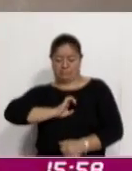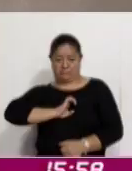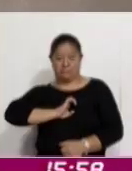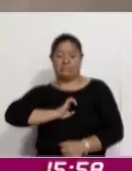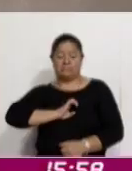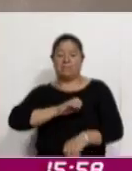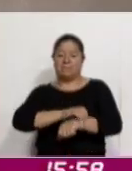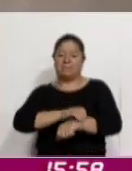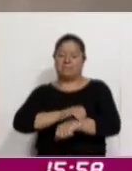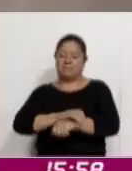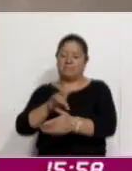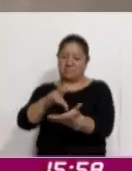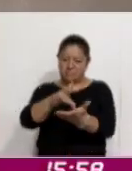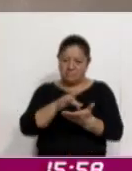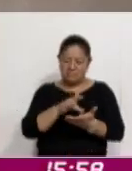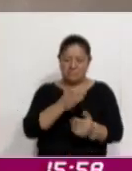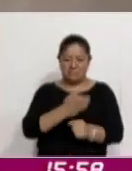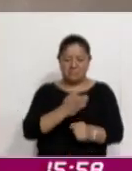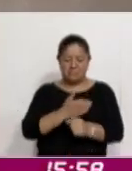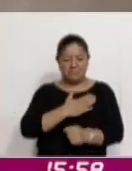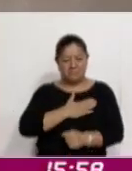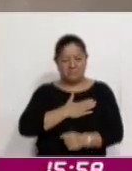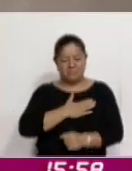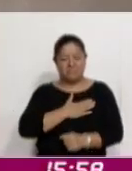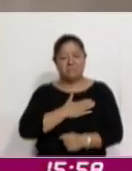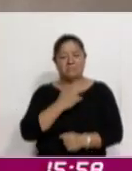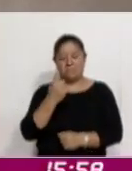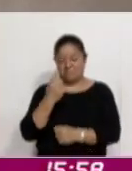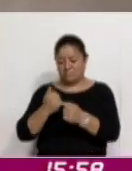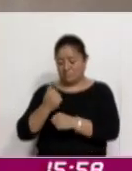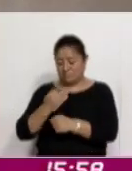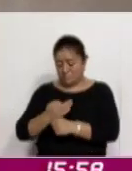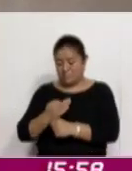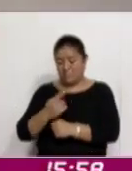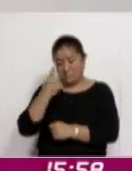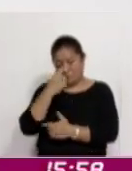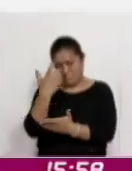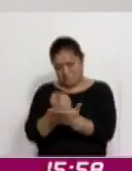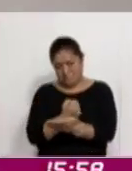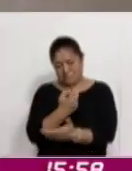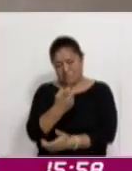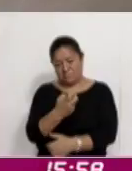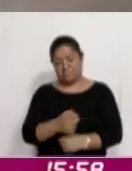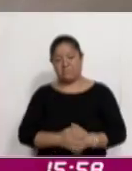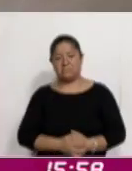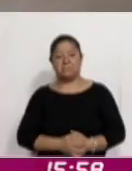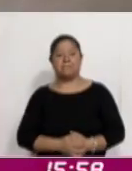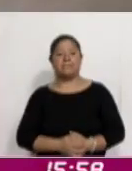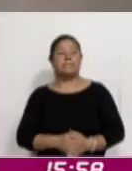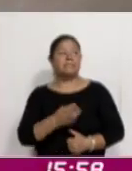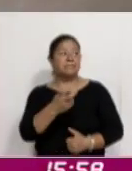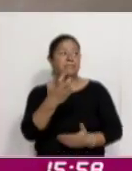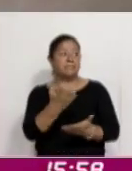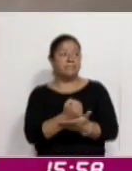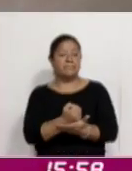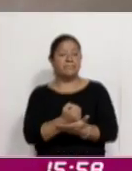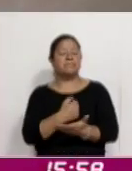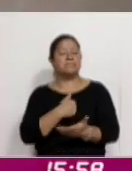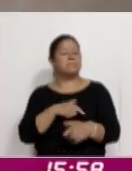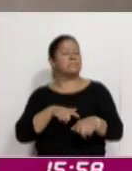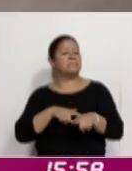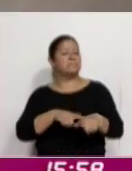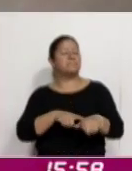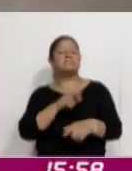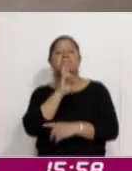y amigos que me apoyaron en este año para poder lograr este premio. Este premio me sirve para seguir